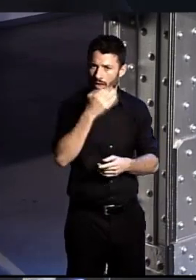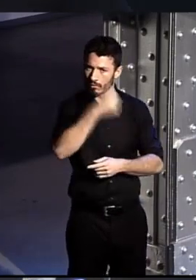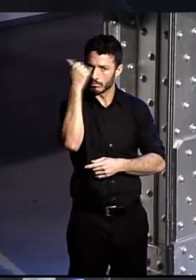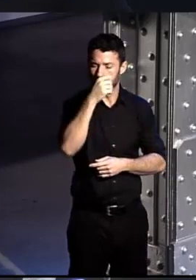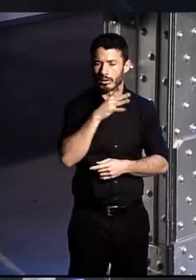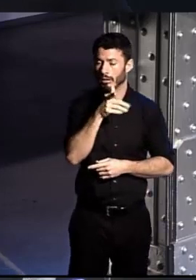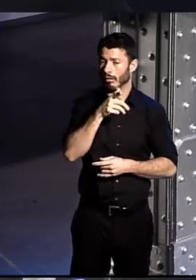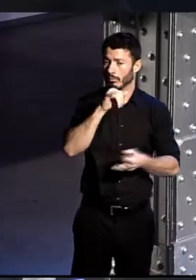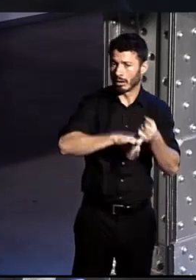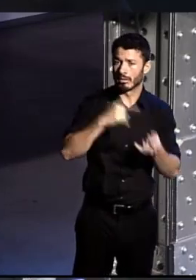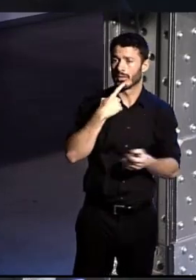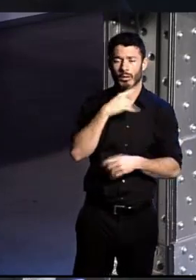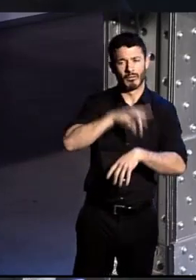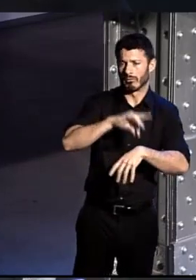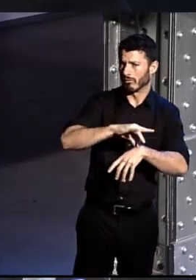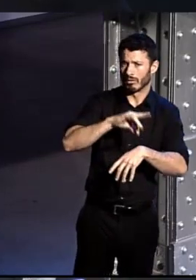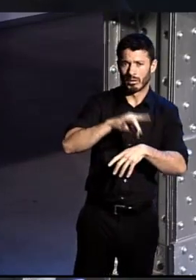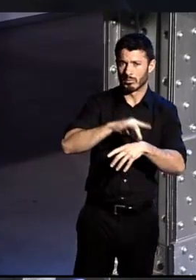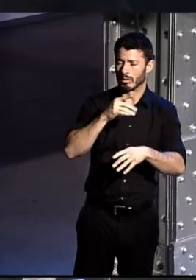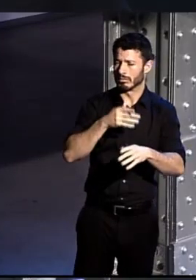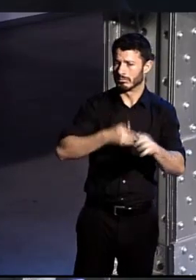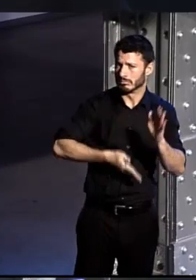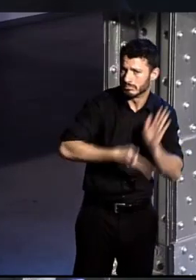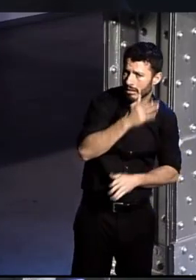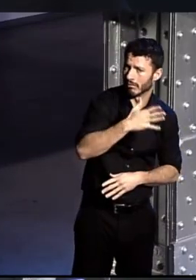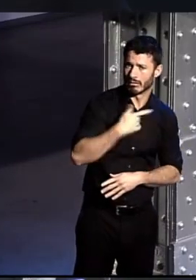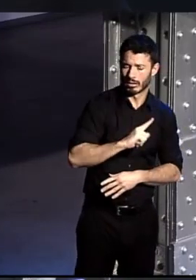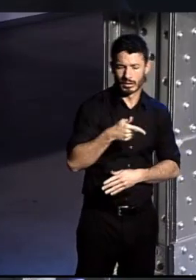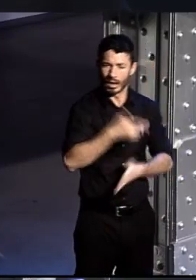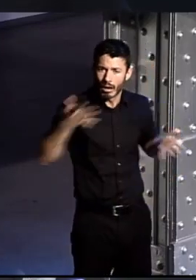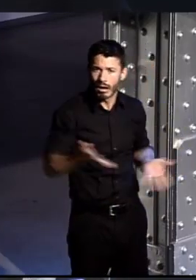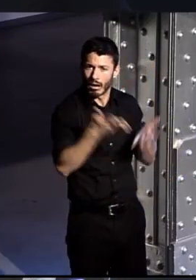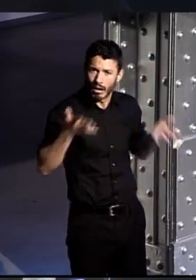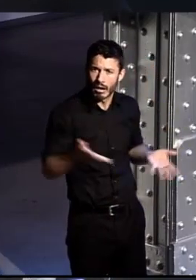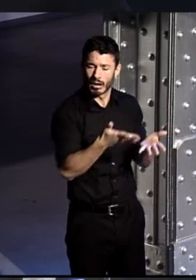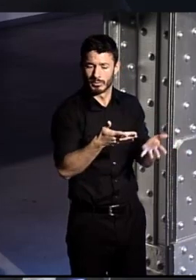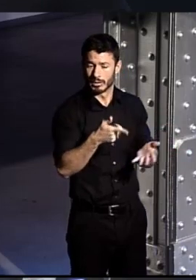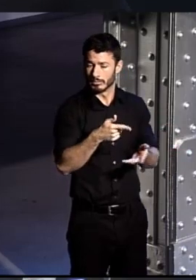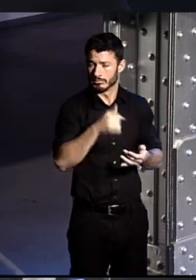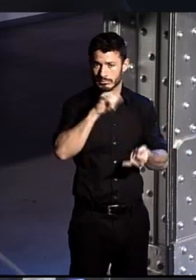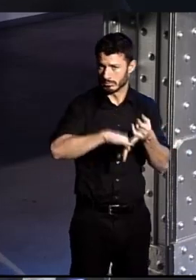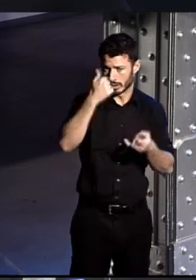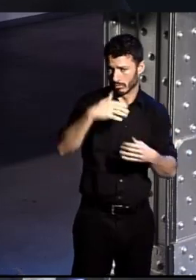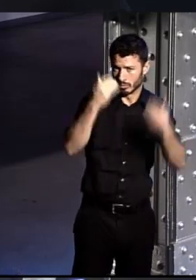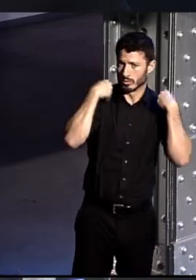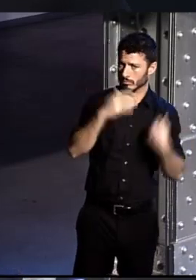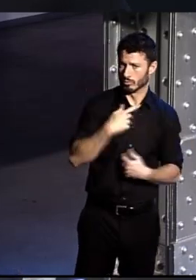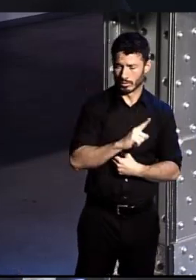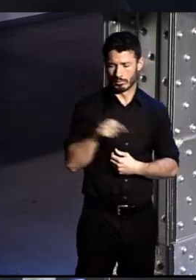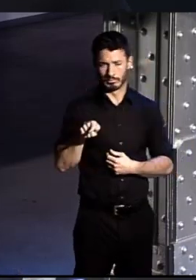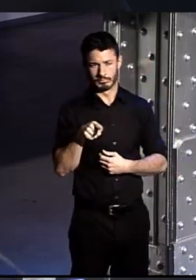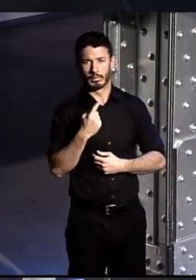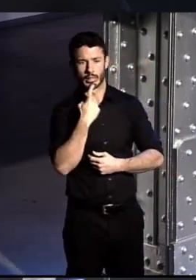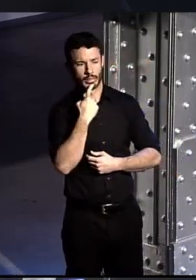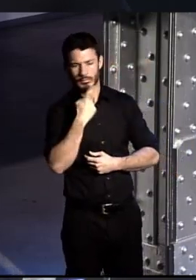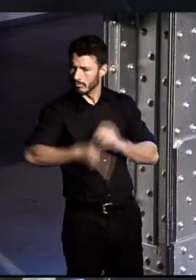fingirse enfermo como lo haría cualquier niño para no tener que asumir esa responsabilidad. Bueno, pues ella le dice, no,